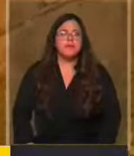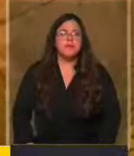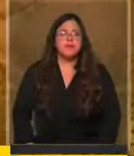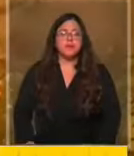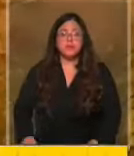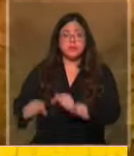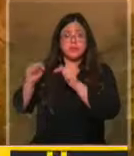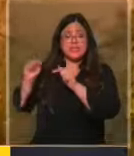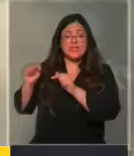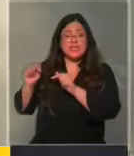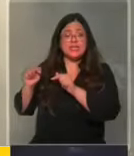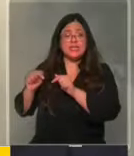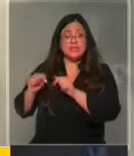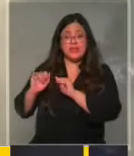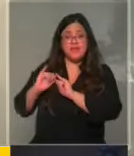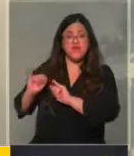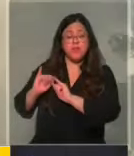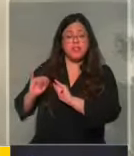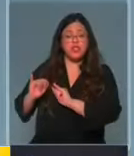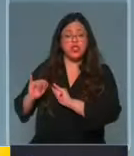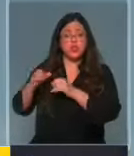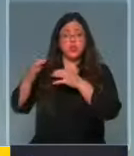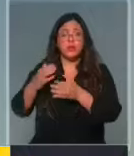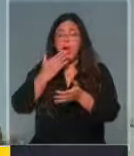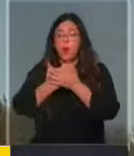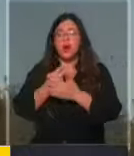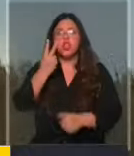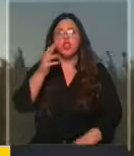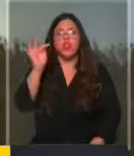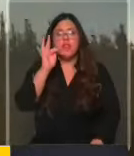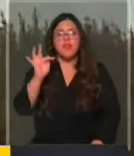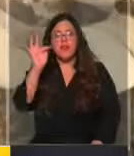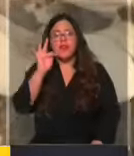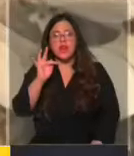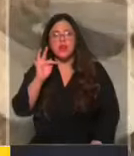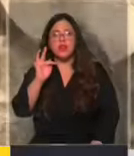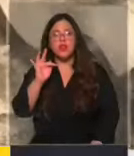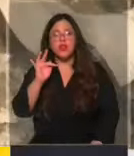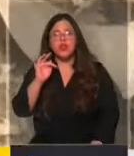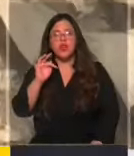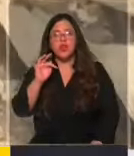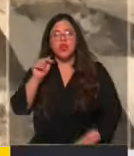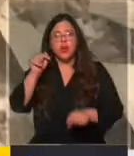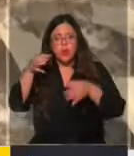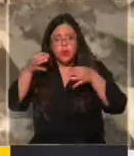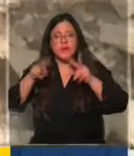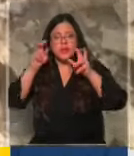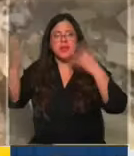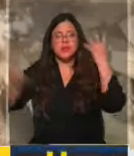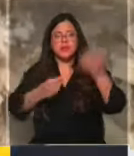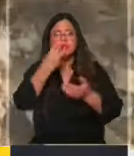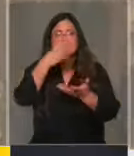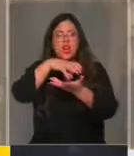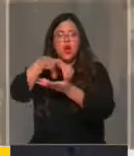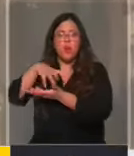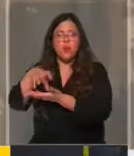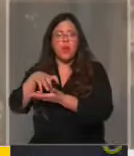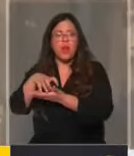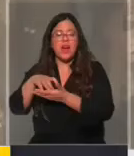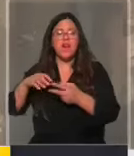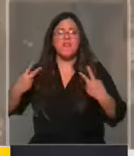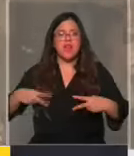Esos últimos relatos son precisamente del 2 de febrero pasado, de este mega incendio en estas tres comunas que ya les mencionaba: Viña